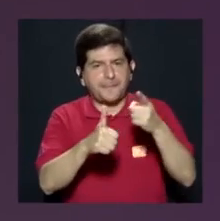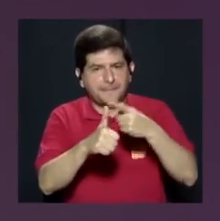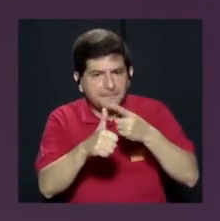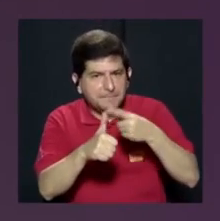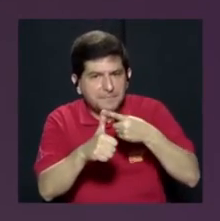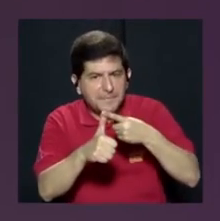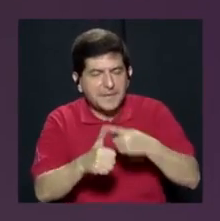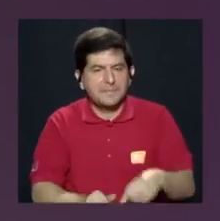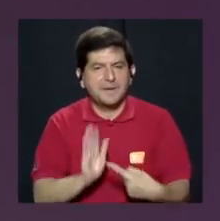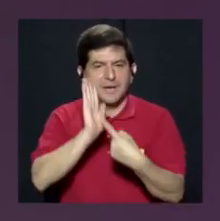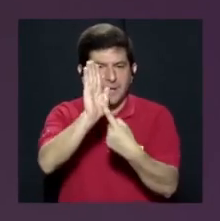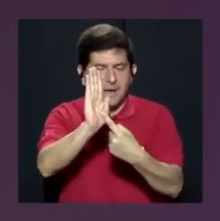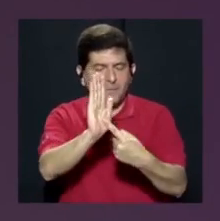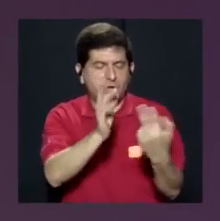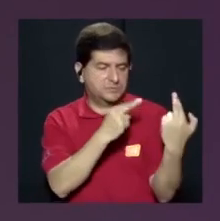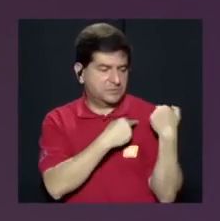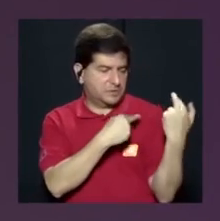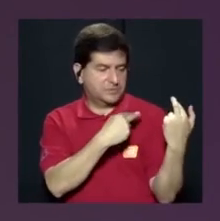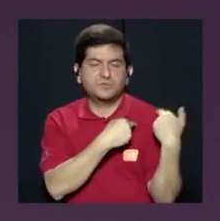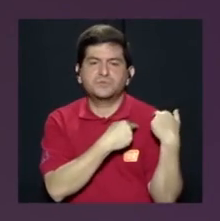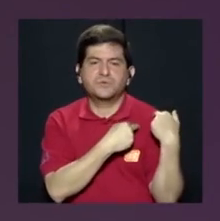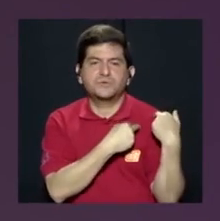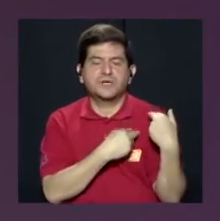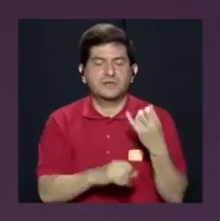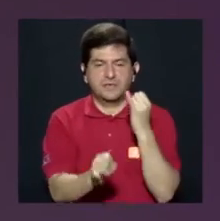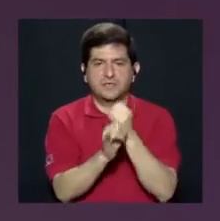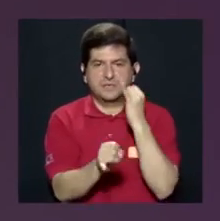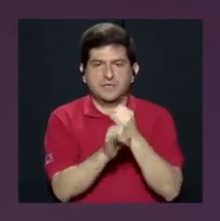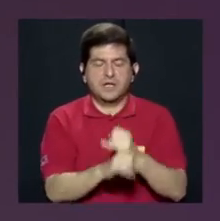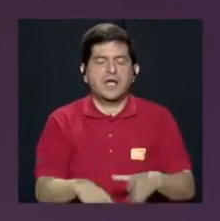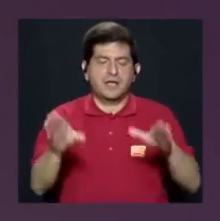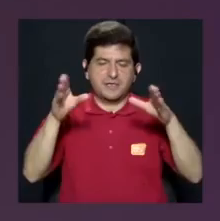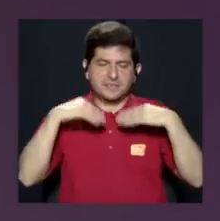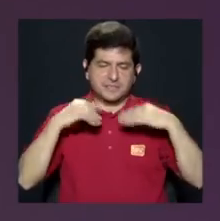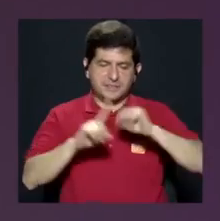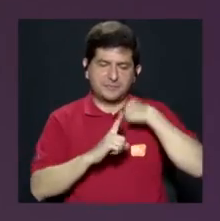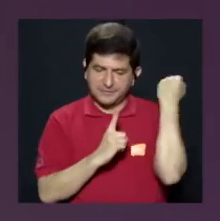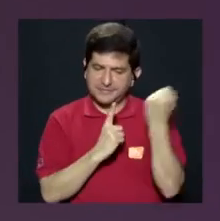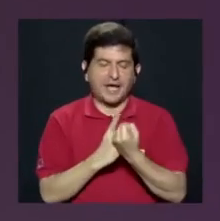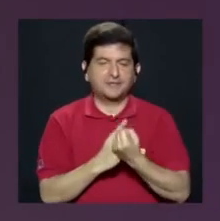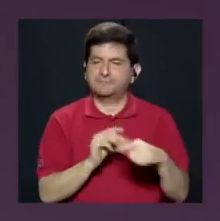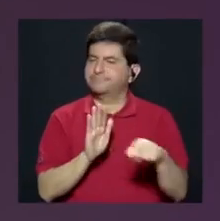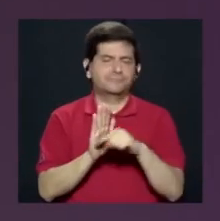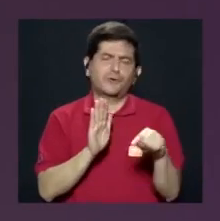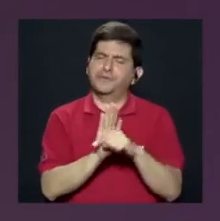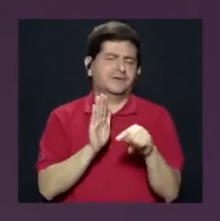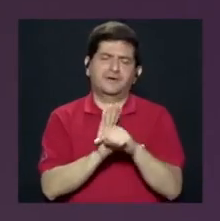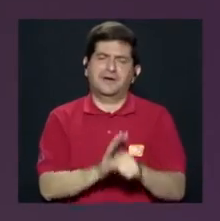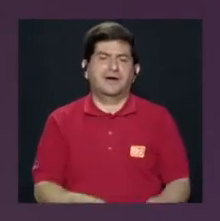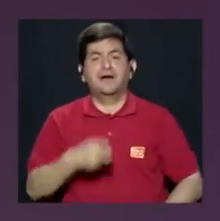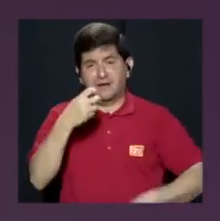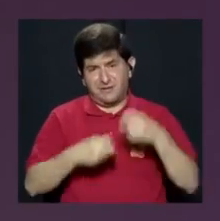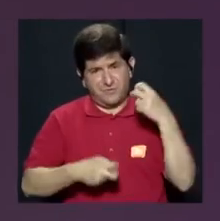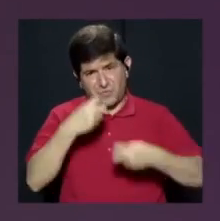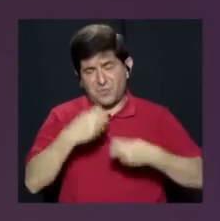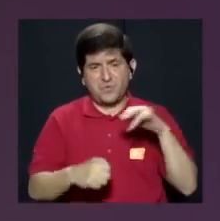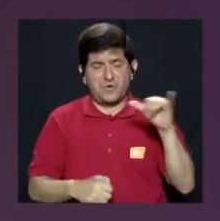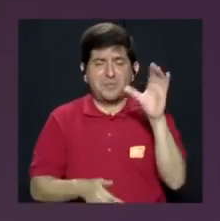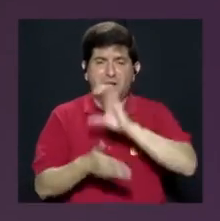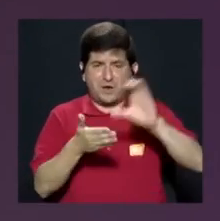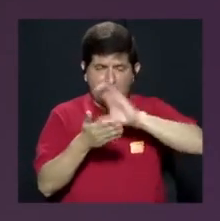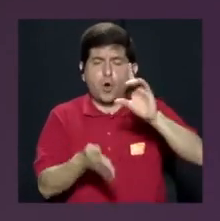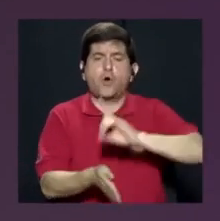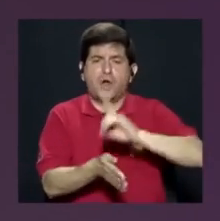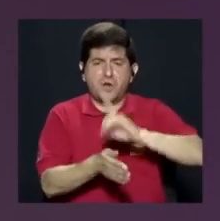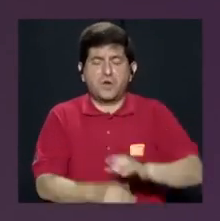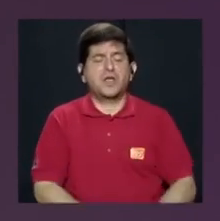primera señal de responsabilidad que debe dar la institución es reconocer que eso es así, no negarlo, ¿verdad? Yo creo que hay un problema también incluso con el Colegio de Médicos